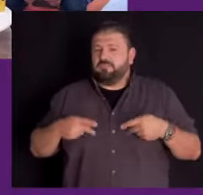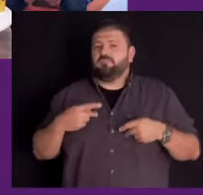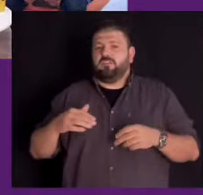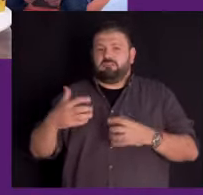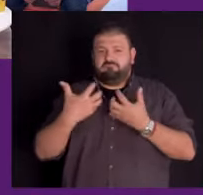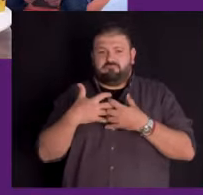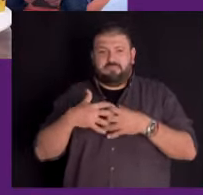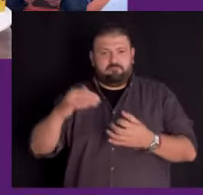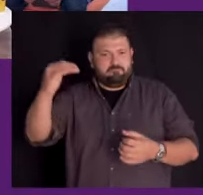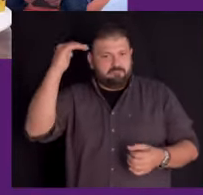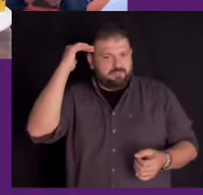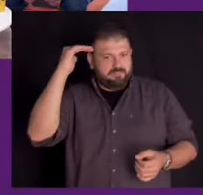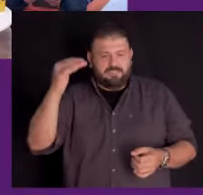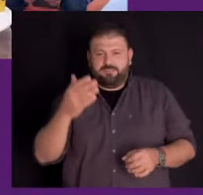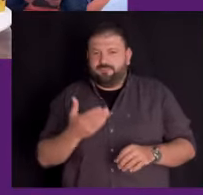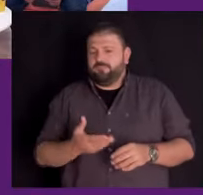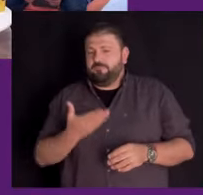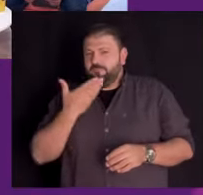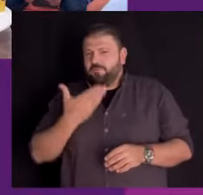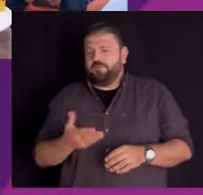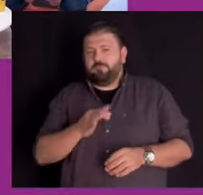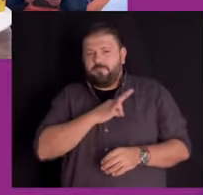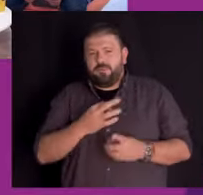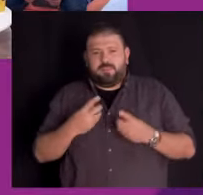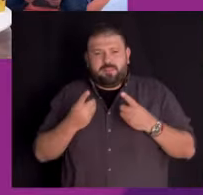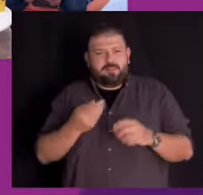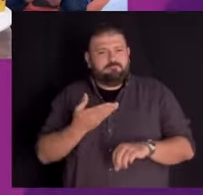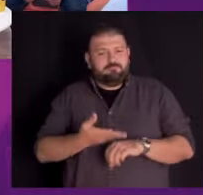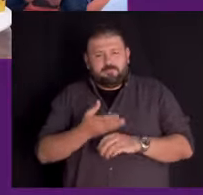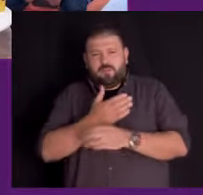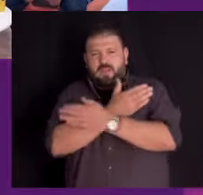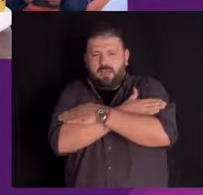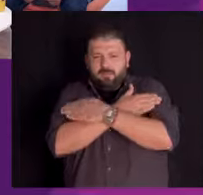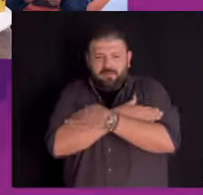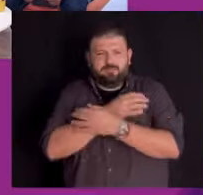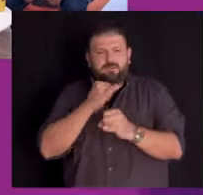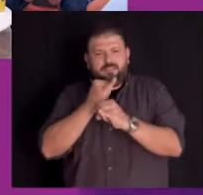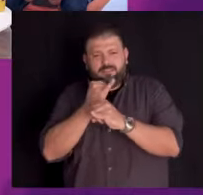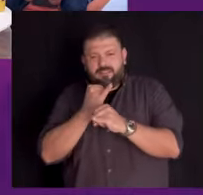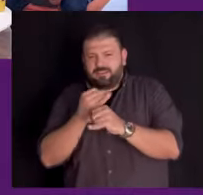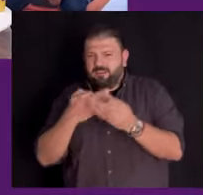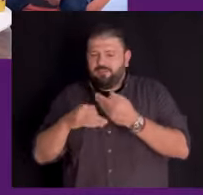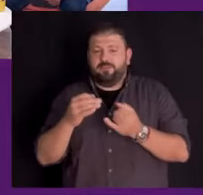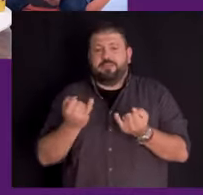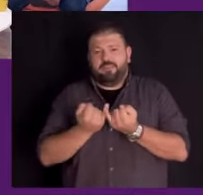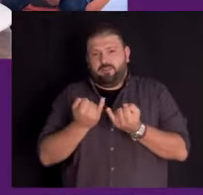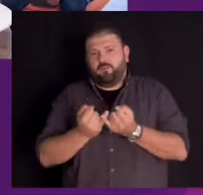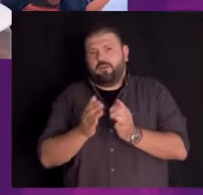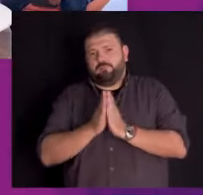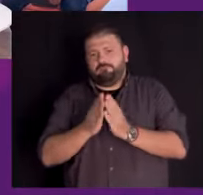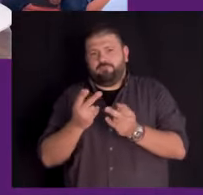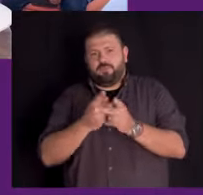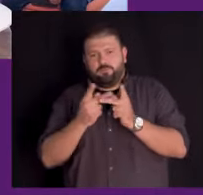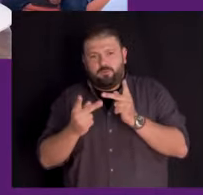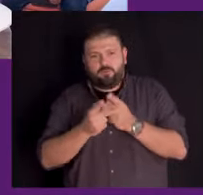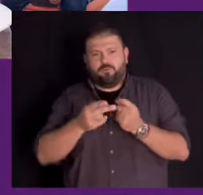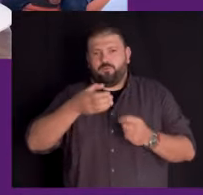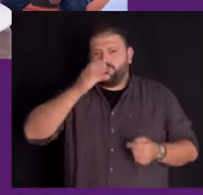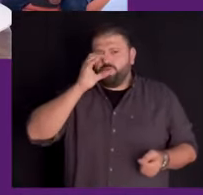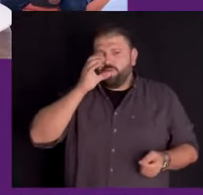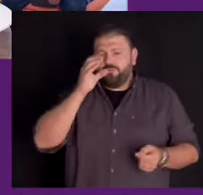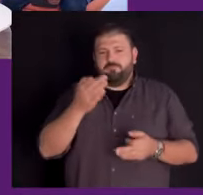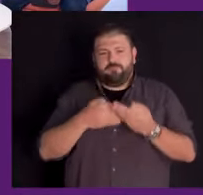favor puedas recibir desde un abrazo virtual en casa y sobre todo tomando mucho de nuestro producto al ingeniero